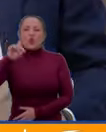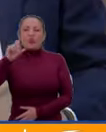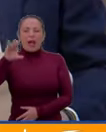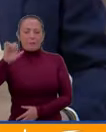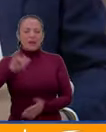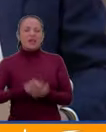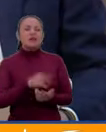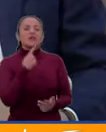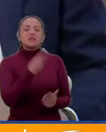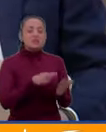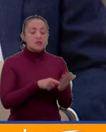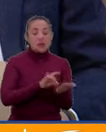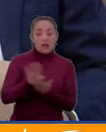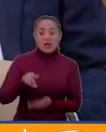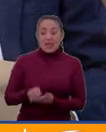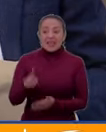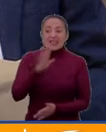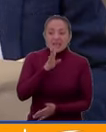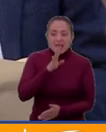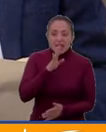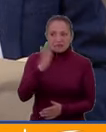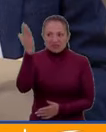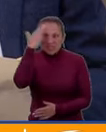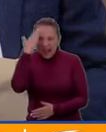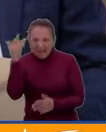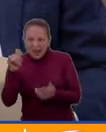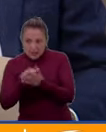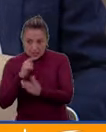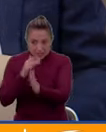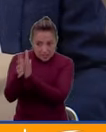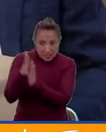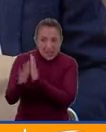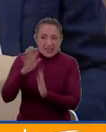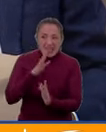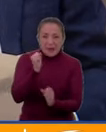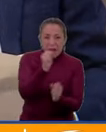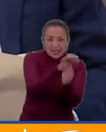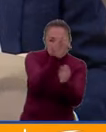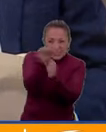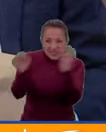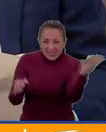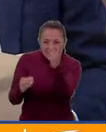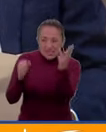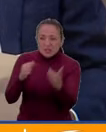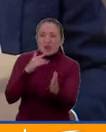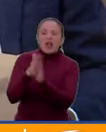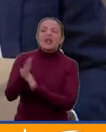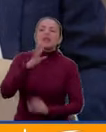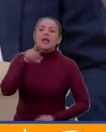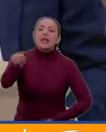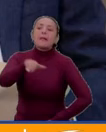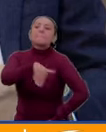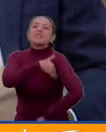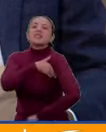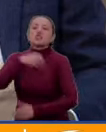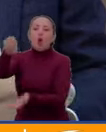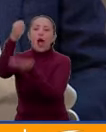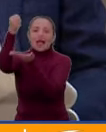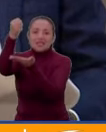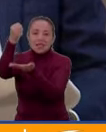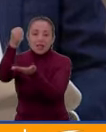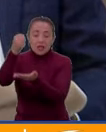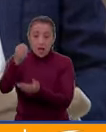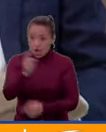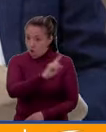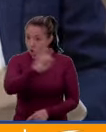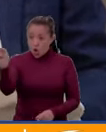mire quien está detrá o interesado en esos contratos de estos tres municipios de los que menciona Ricardo es el ministro de hacienda incluso lo corrige no es